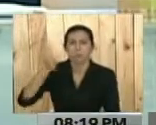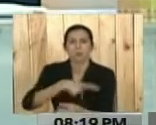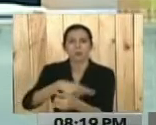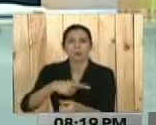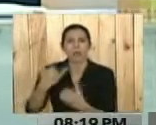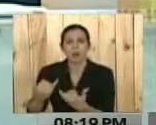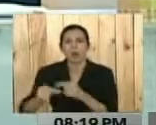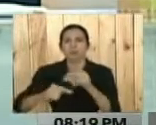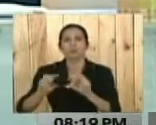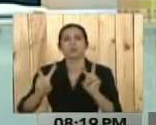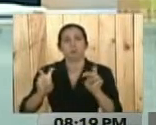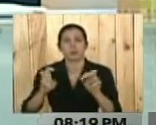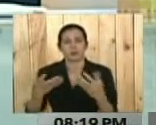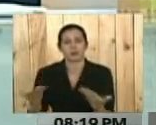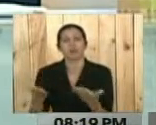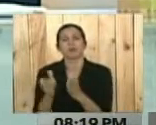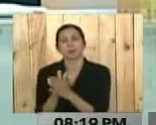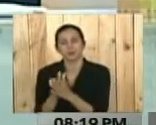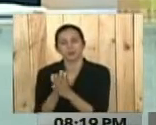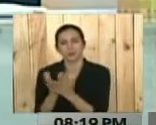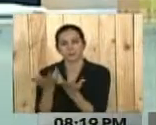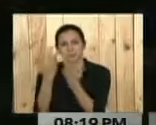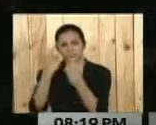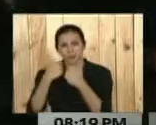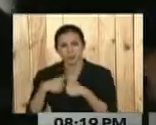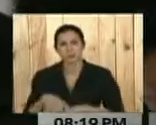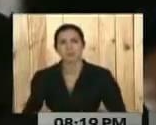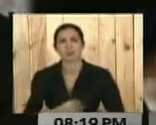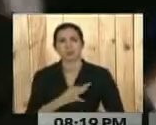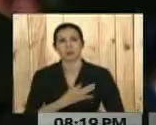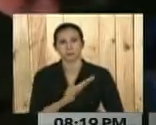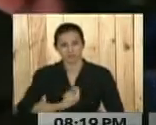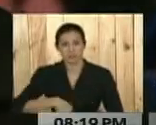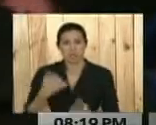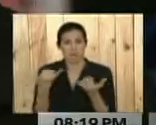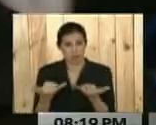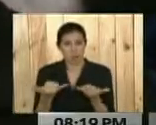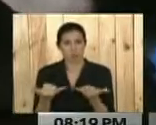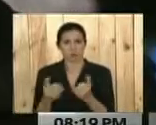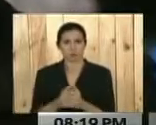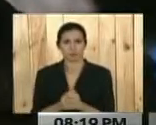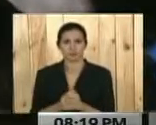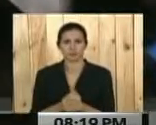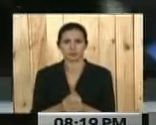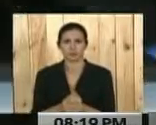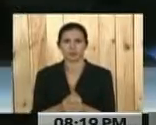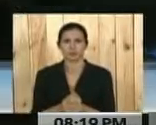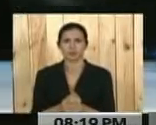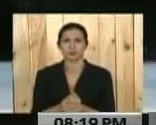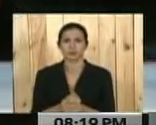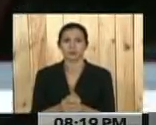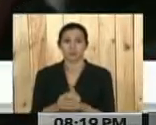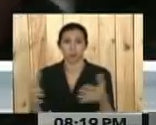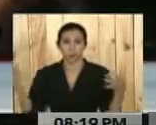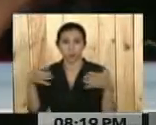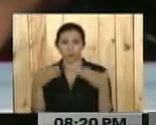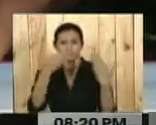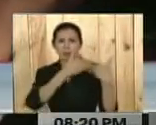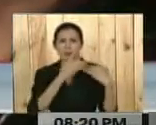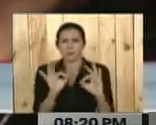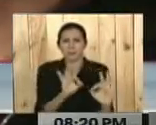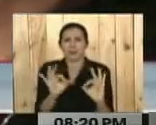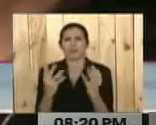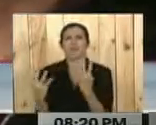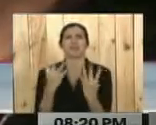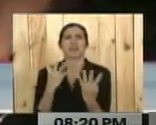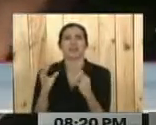estas generaciones que se levantan? Por favor, compañero. Saludo, presidente. Ahora mismo están los compañeros de la plataforma del libro afinando los detalles